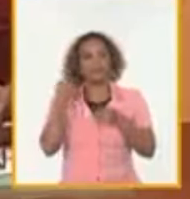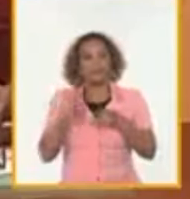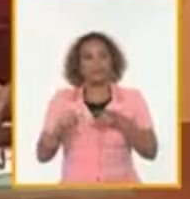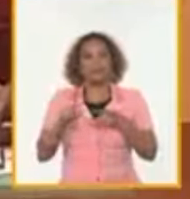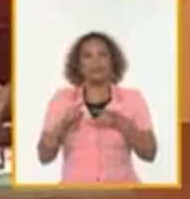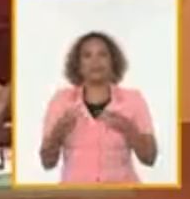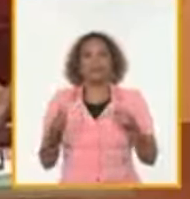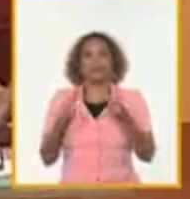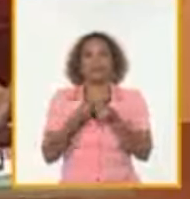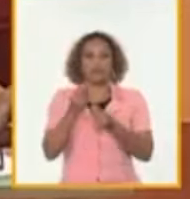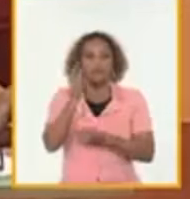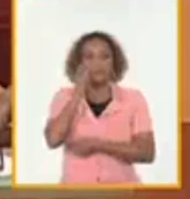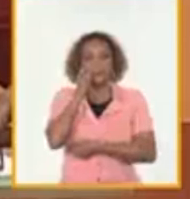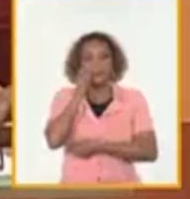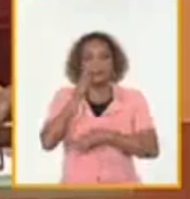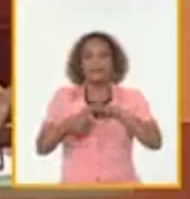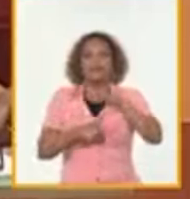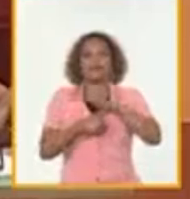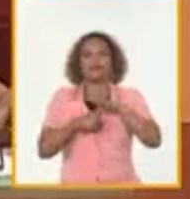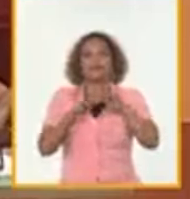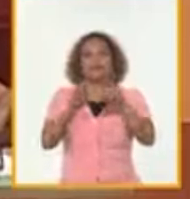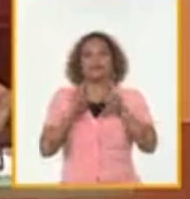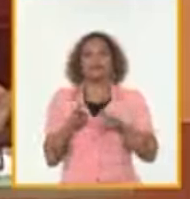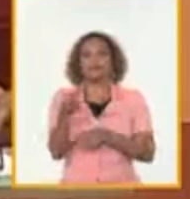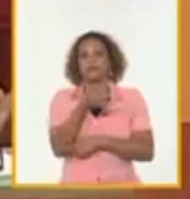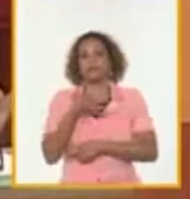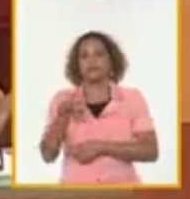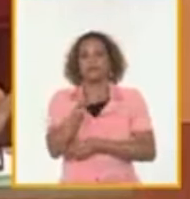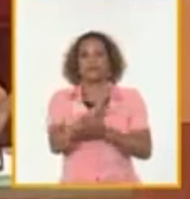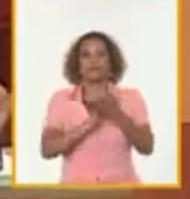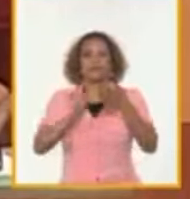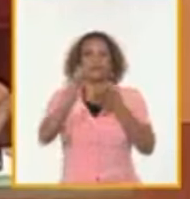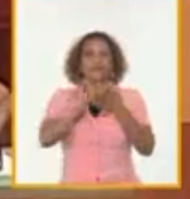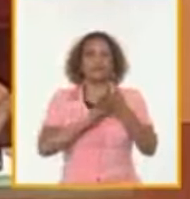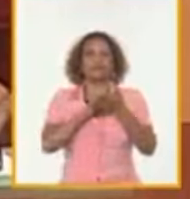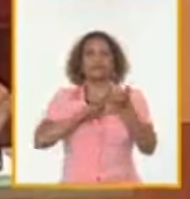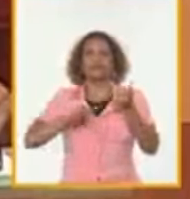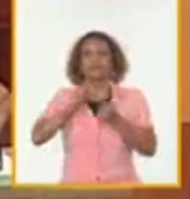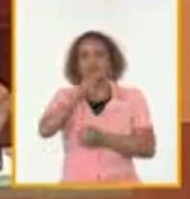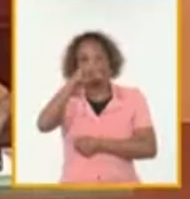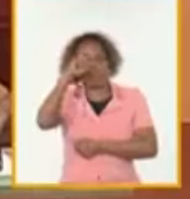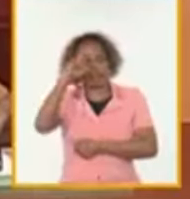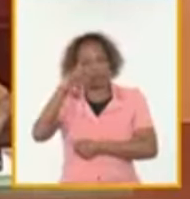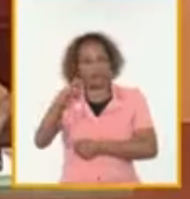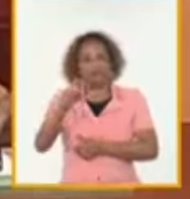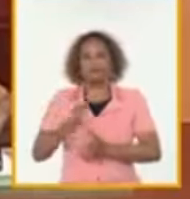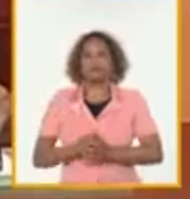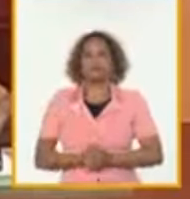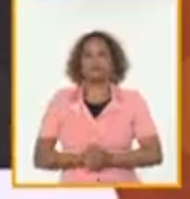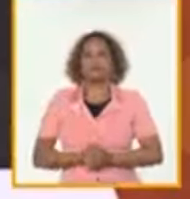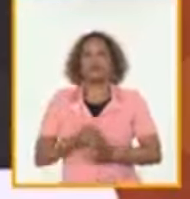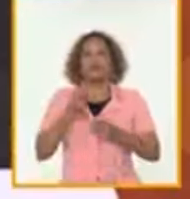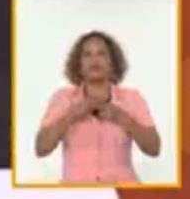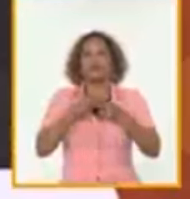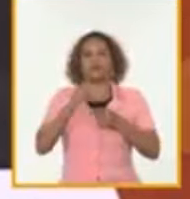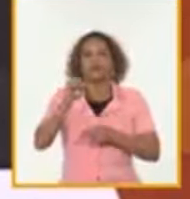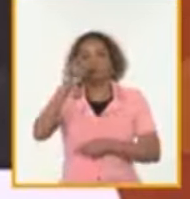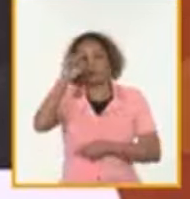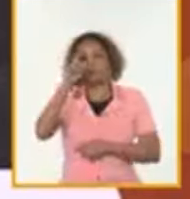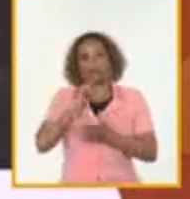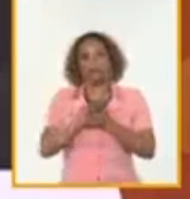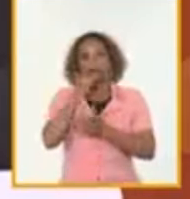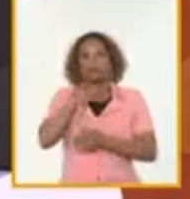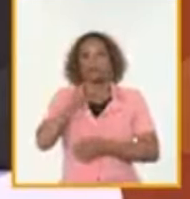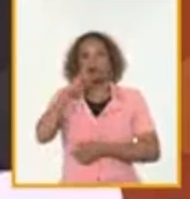con nosotros el presidente de la asamblea municipal del poder Popular en Santa Clara el compañero Osmani García López quiero